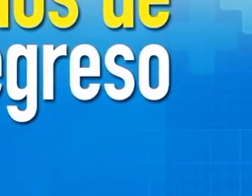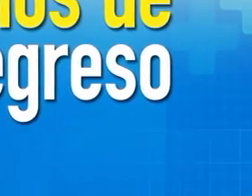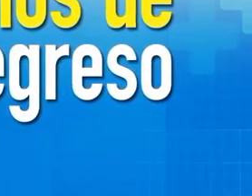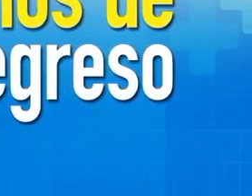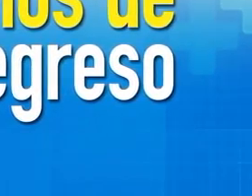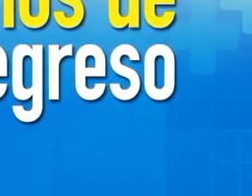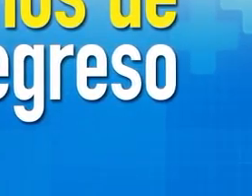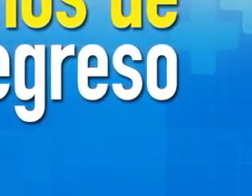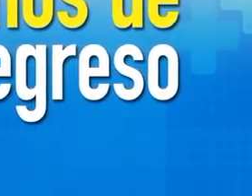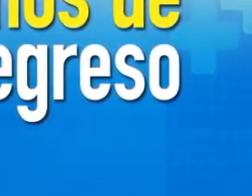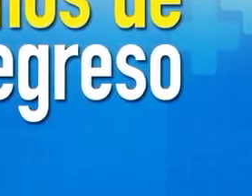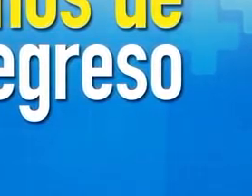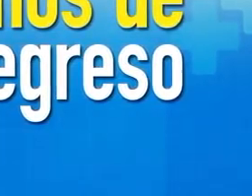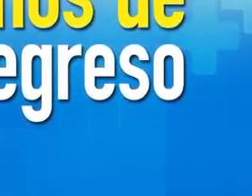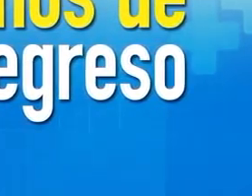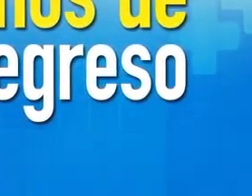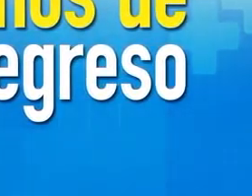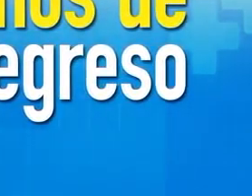y